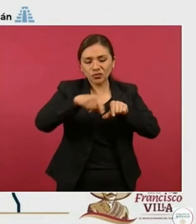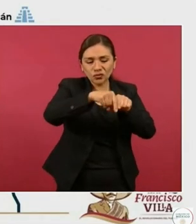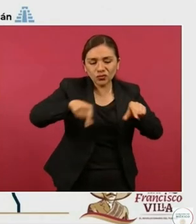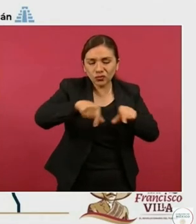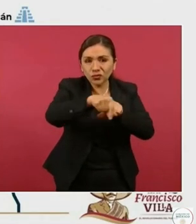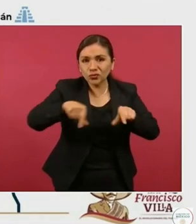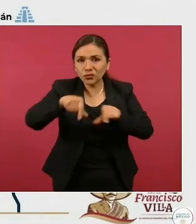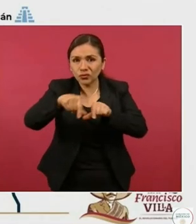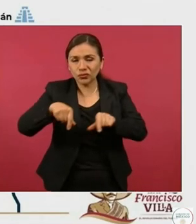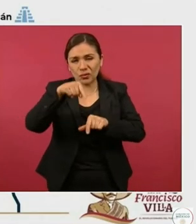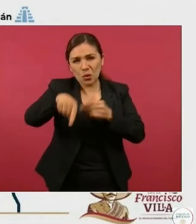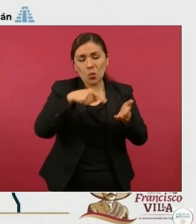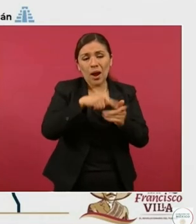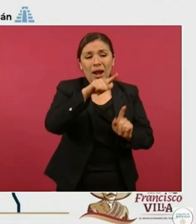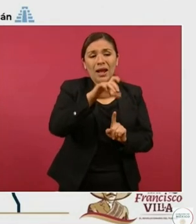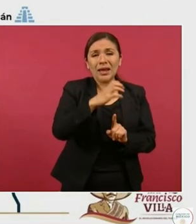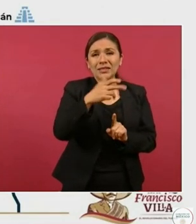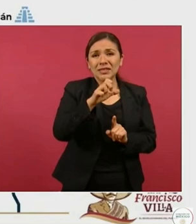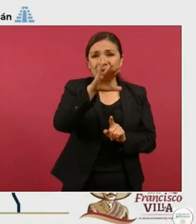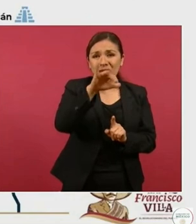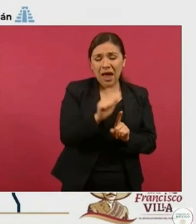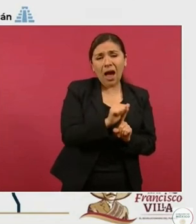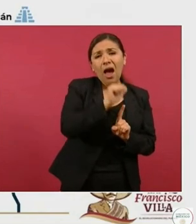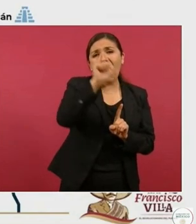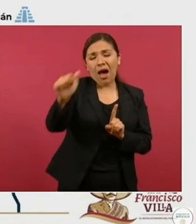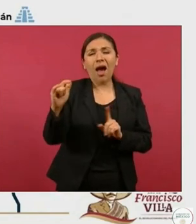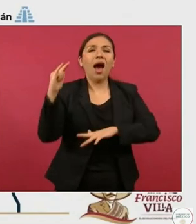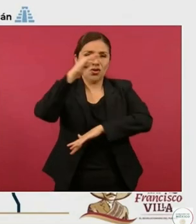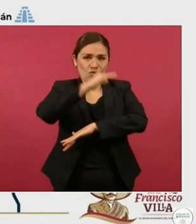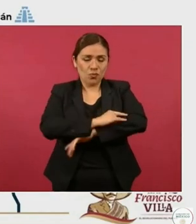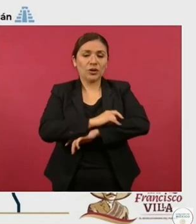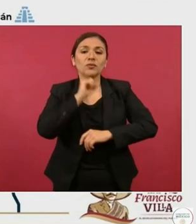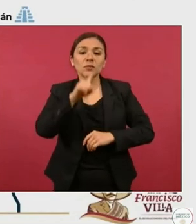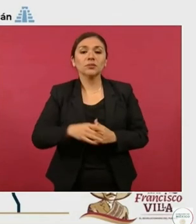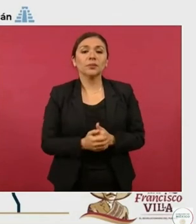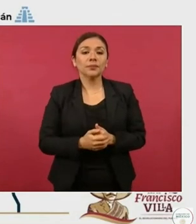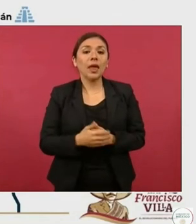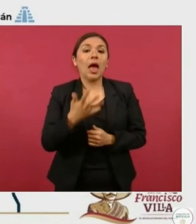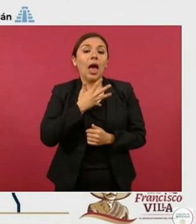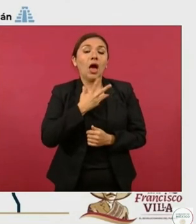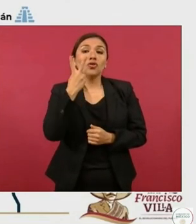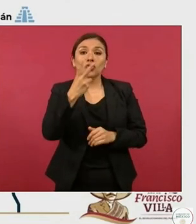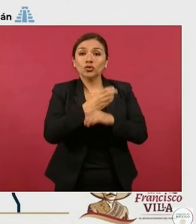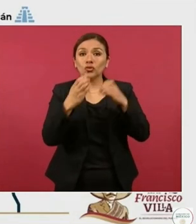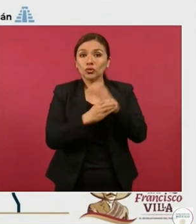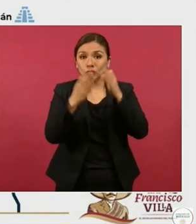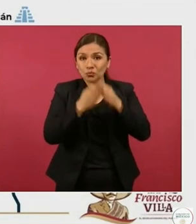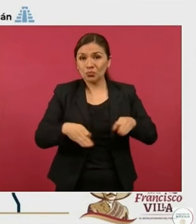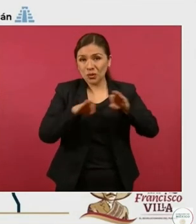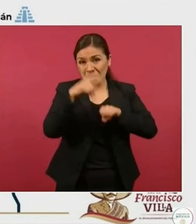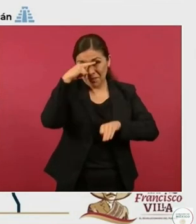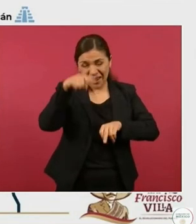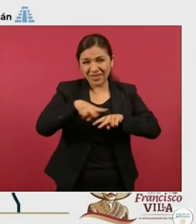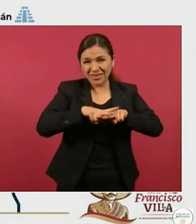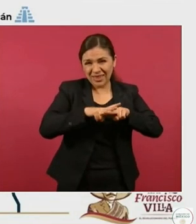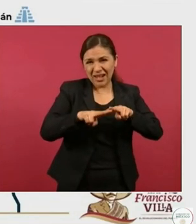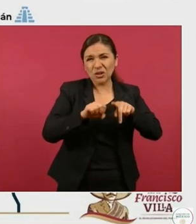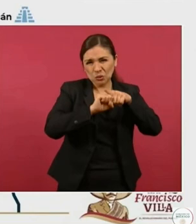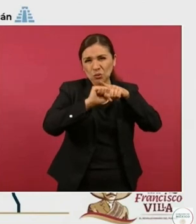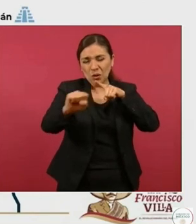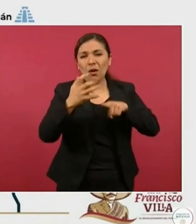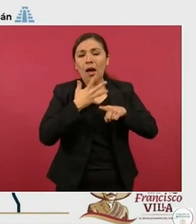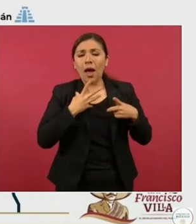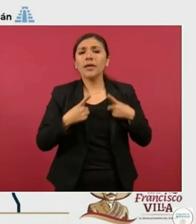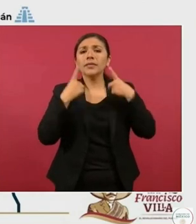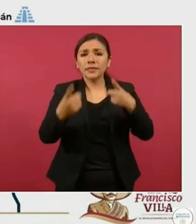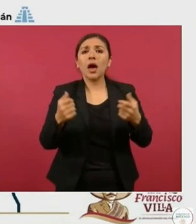desde Lechería hacia al aeropuerto Felipe Ángeles. Hay 2 puntos que quisiera destacar del tren suburbano. Uno de ellos es que otorgará